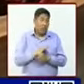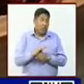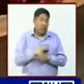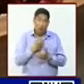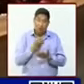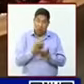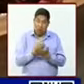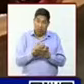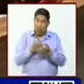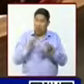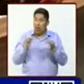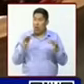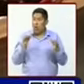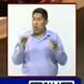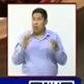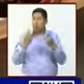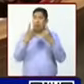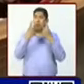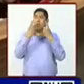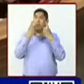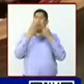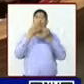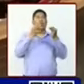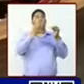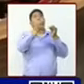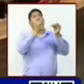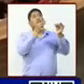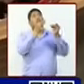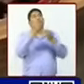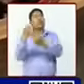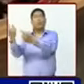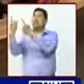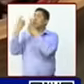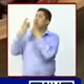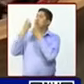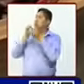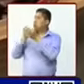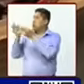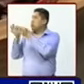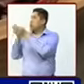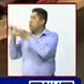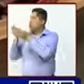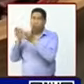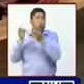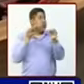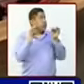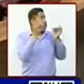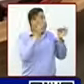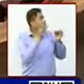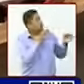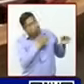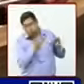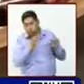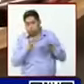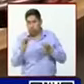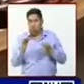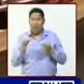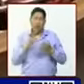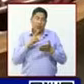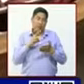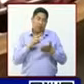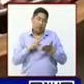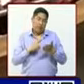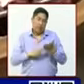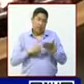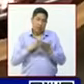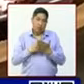una explicación a las consultas que hicieron precisamente los parlamentarios después de haber escuchado la lectura en grande de